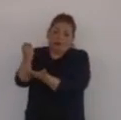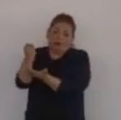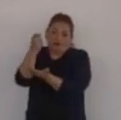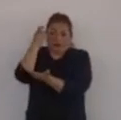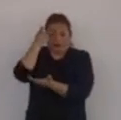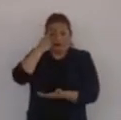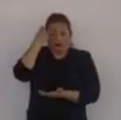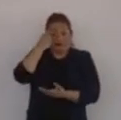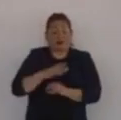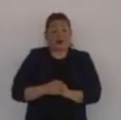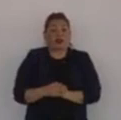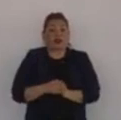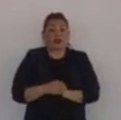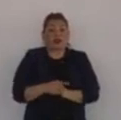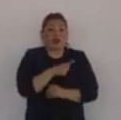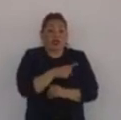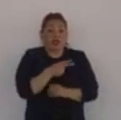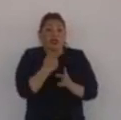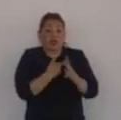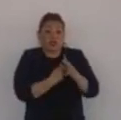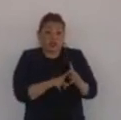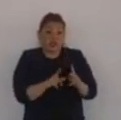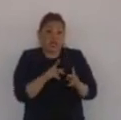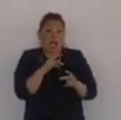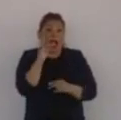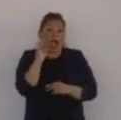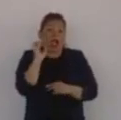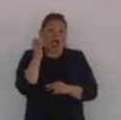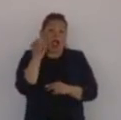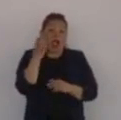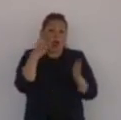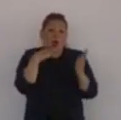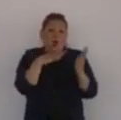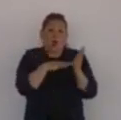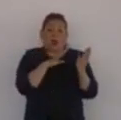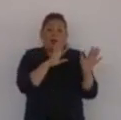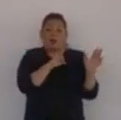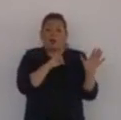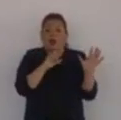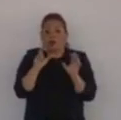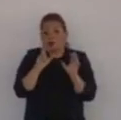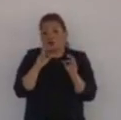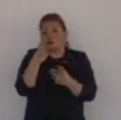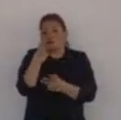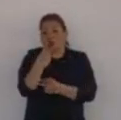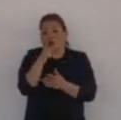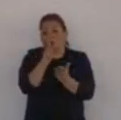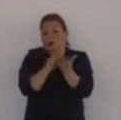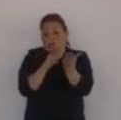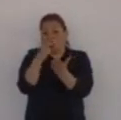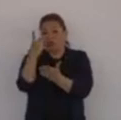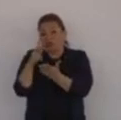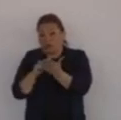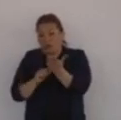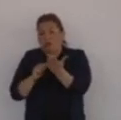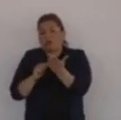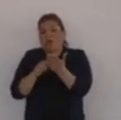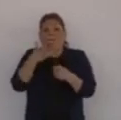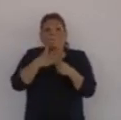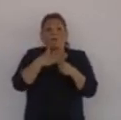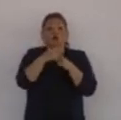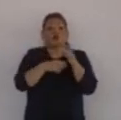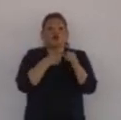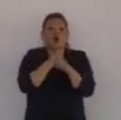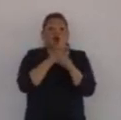Ustedes a partir de enero van a recibir 4.800 pesos bimestrales y el próximo año van a